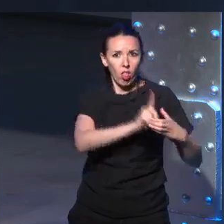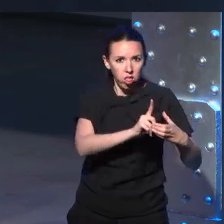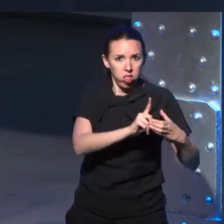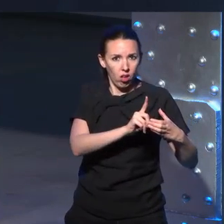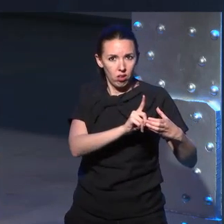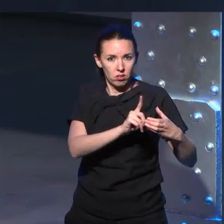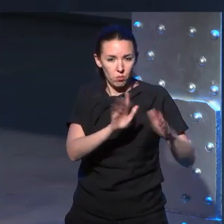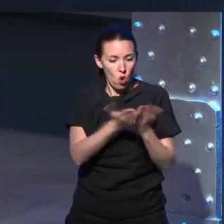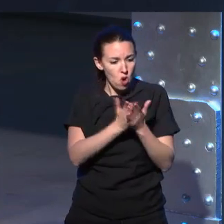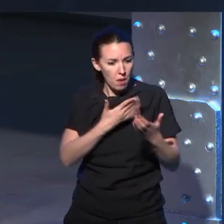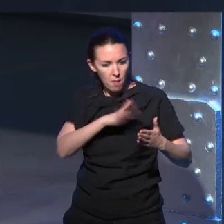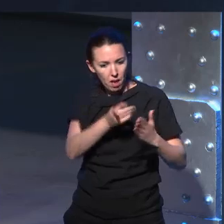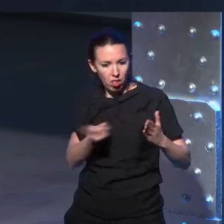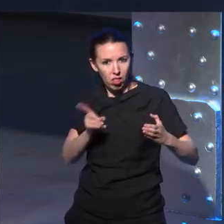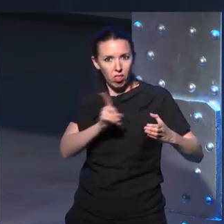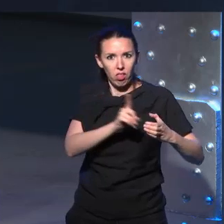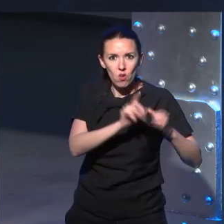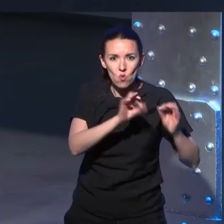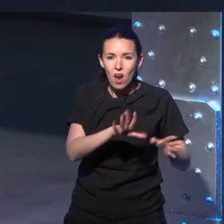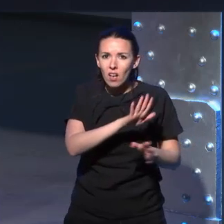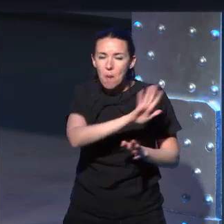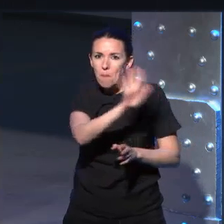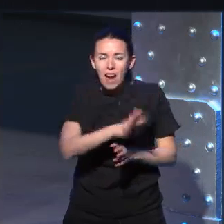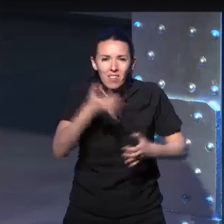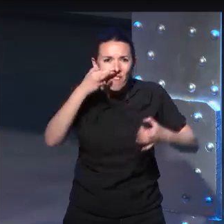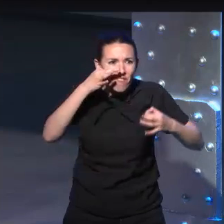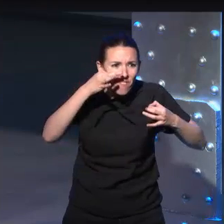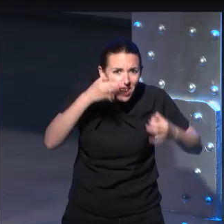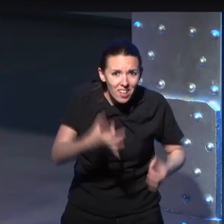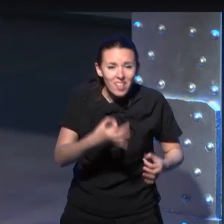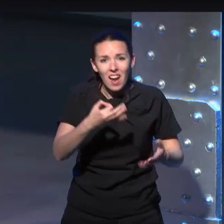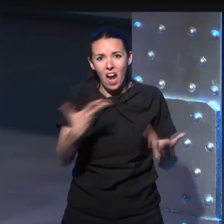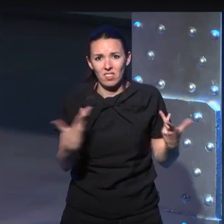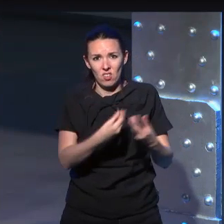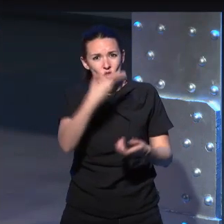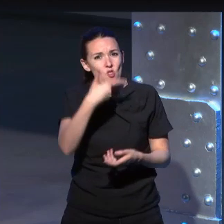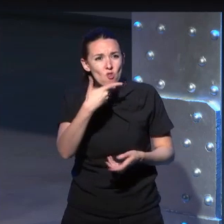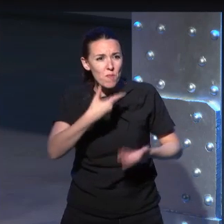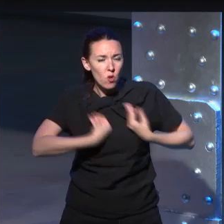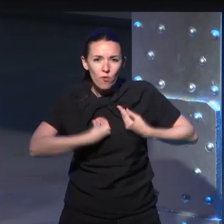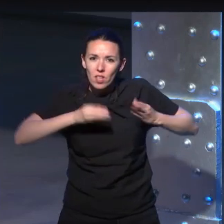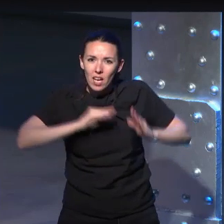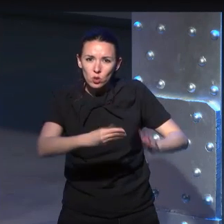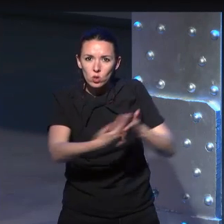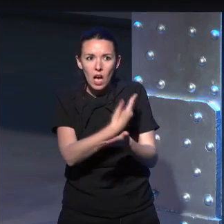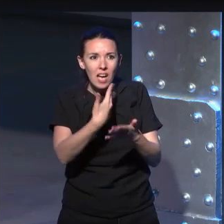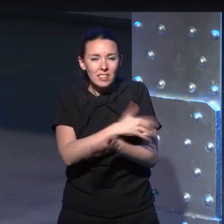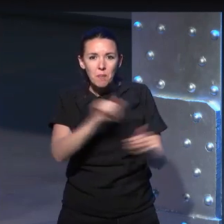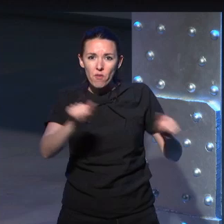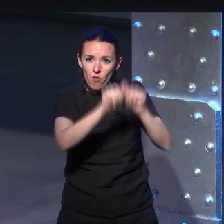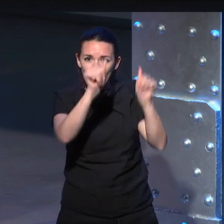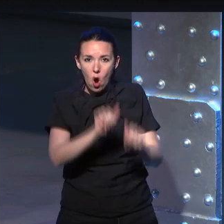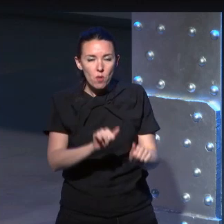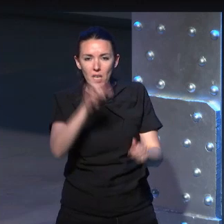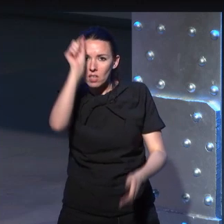escenarios de la novela. Son presencias casi físicas que te acompañan en el conocimiento de sus vidas y avatares,